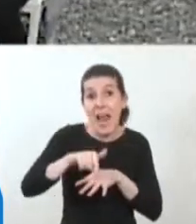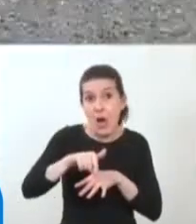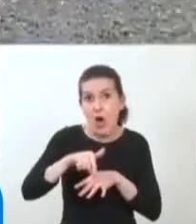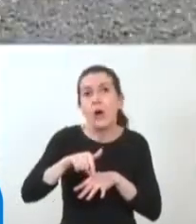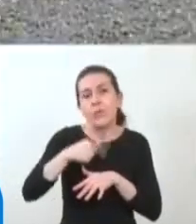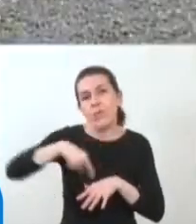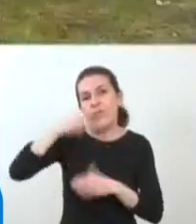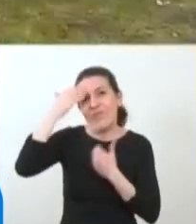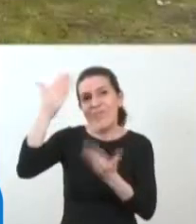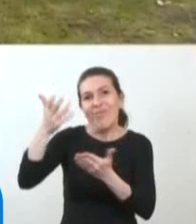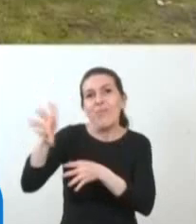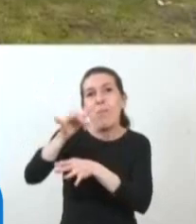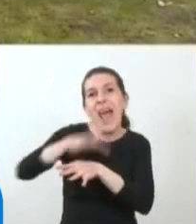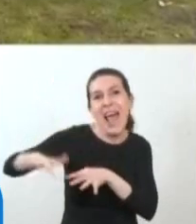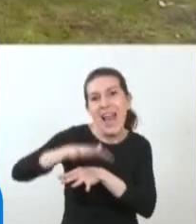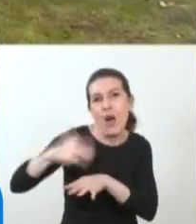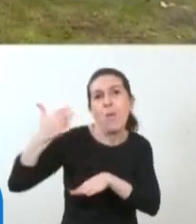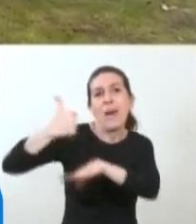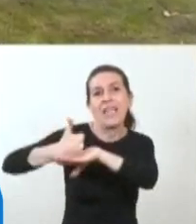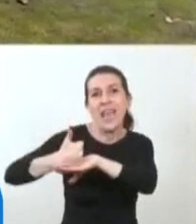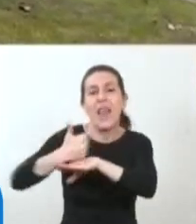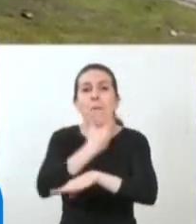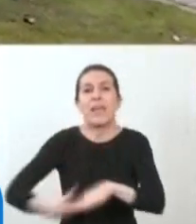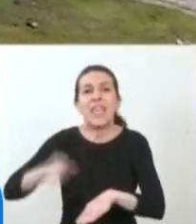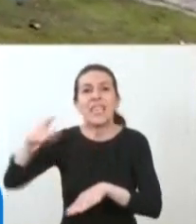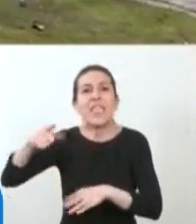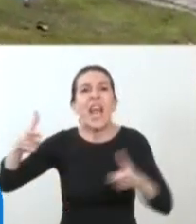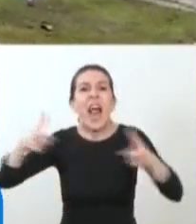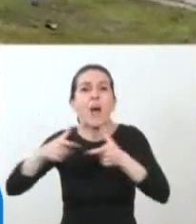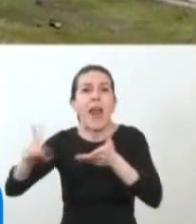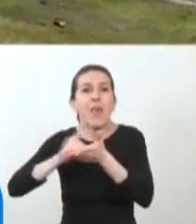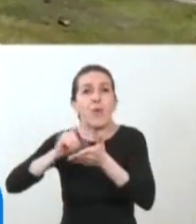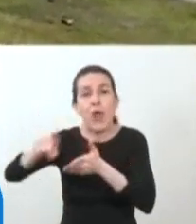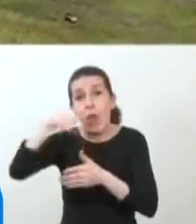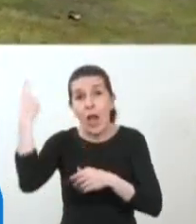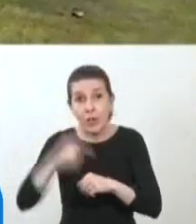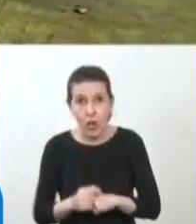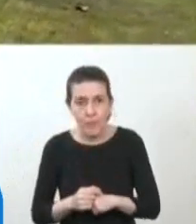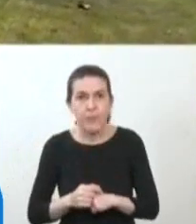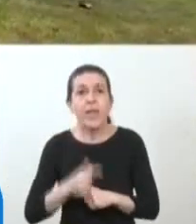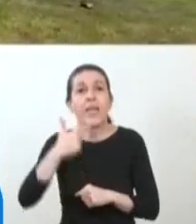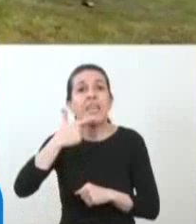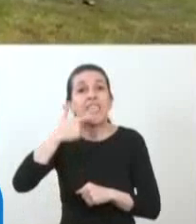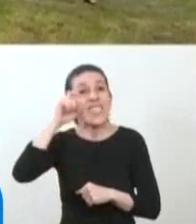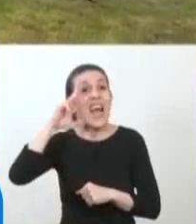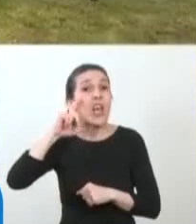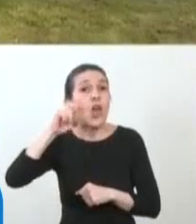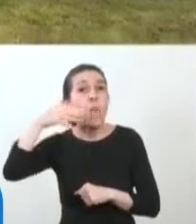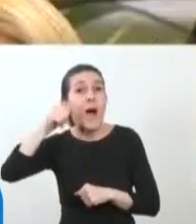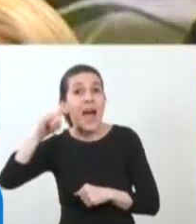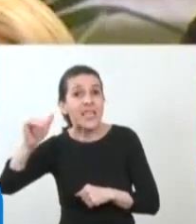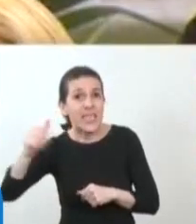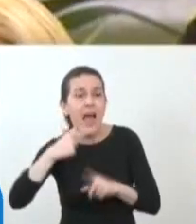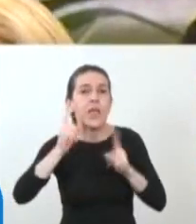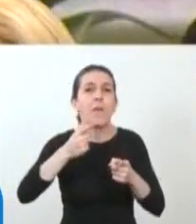a quienes se encuentran presentes el señor presidente de la honorable cámara de diputados de la nación sergio massa el señor ministro